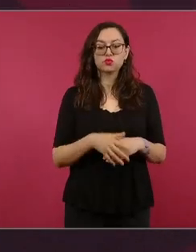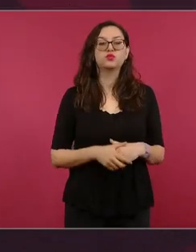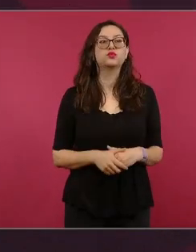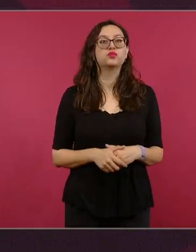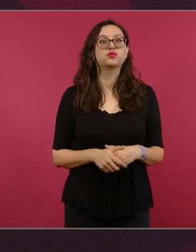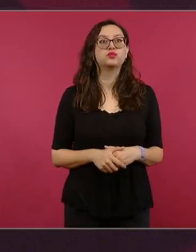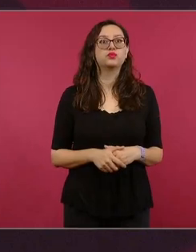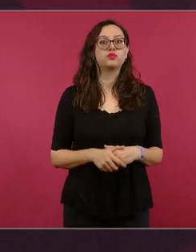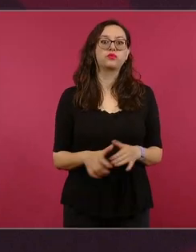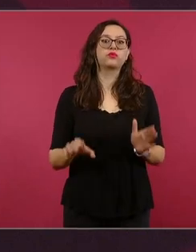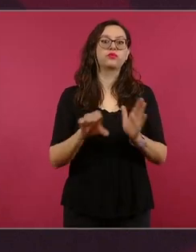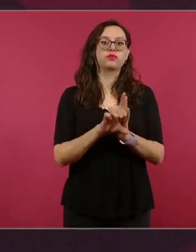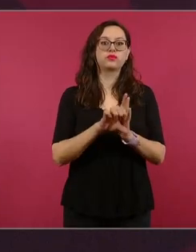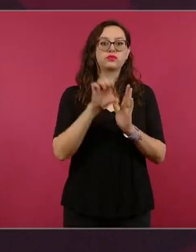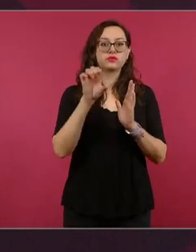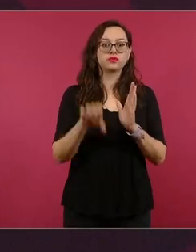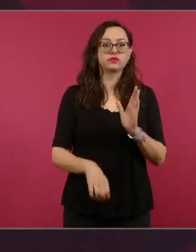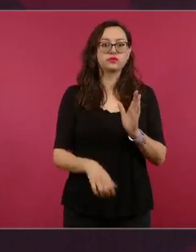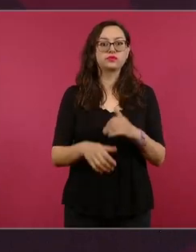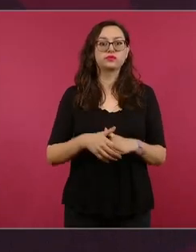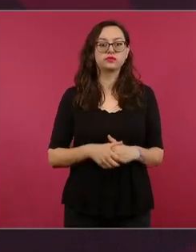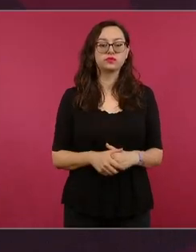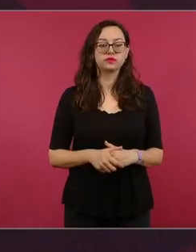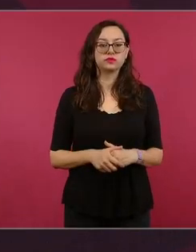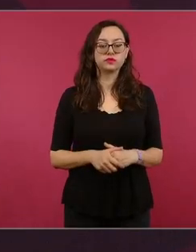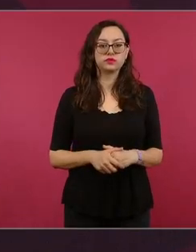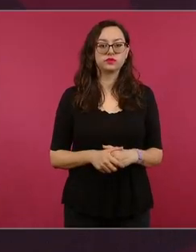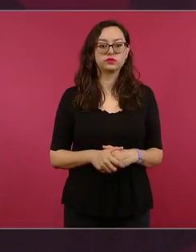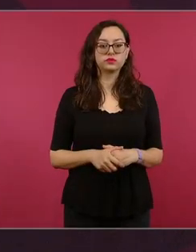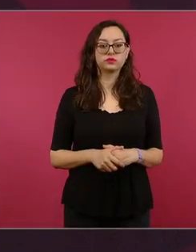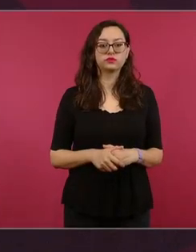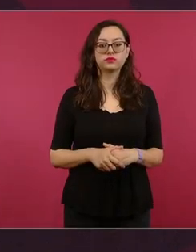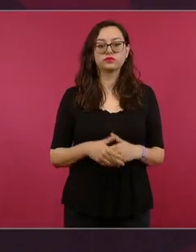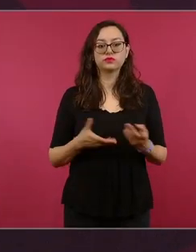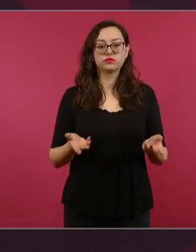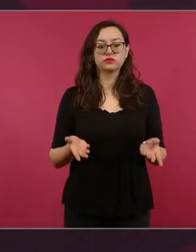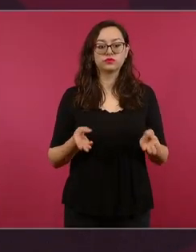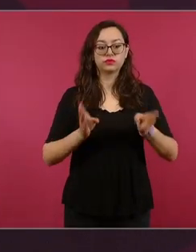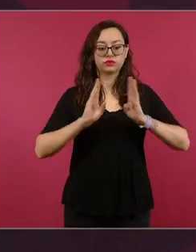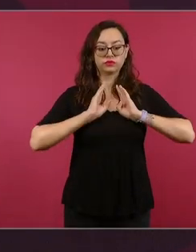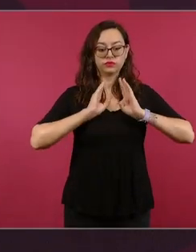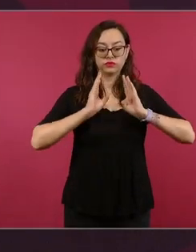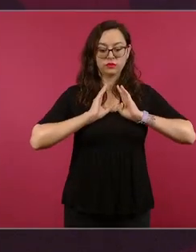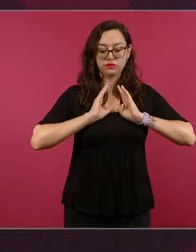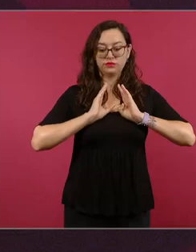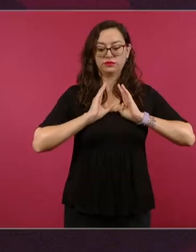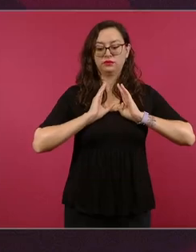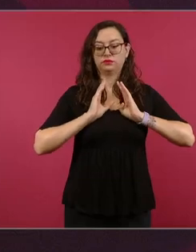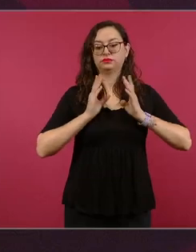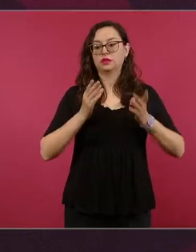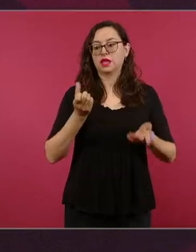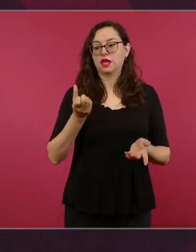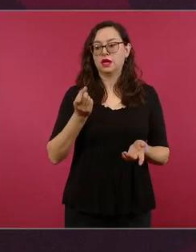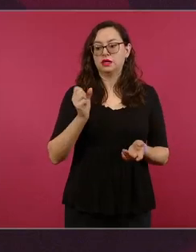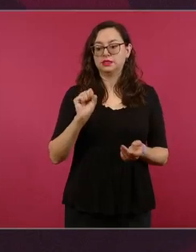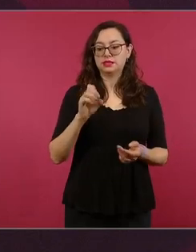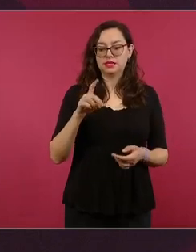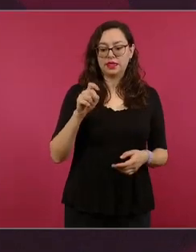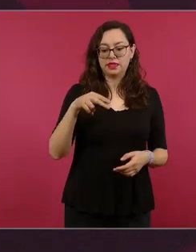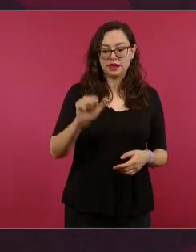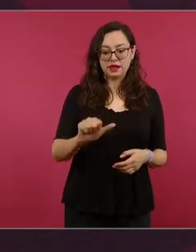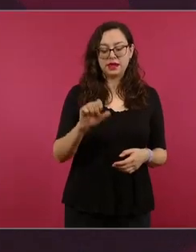legalmente con la participación de las Fuerzas Armadas en tareas de seguridad